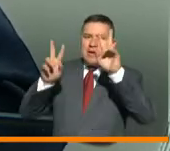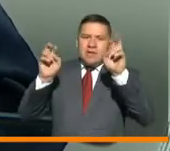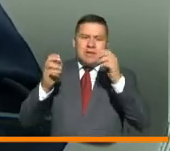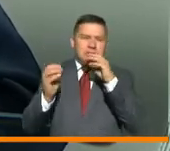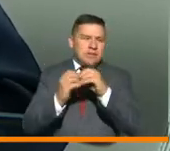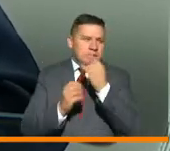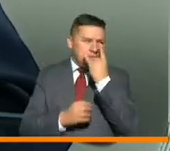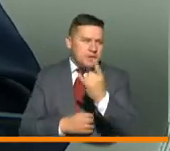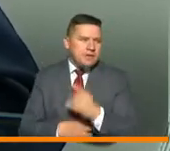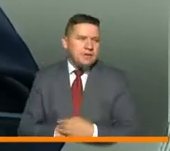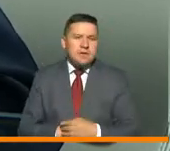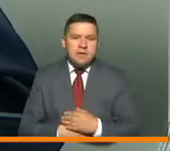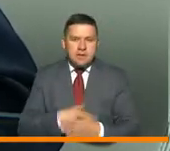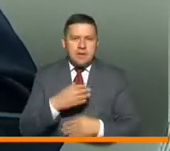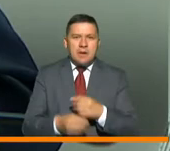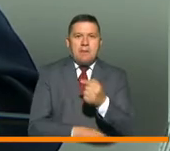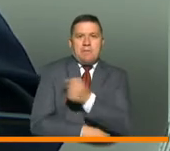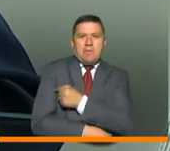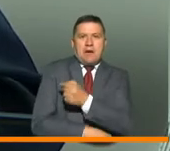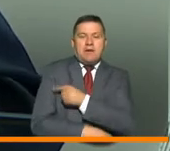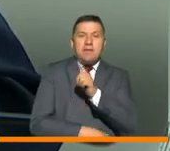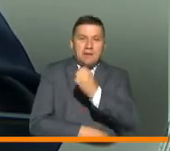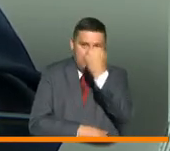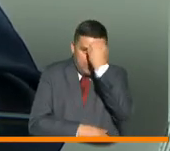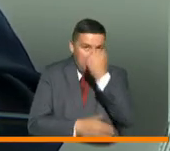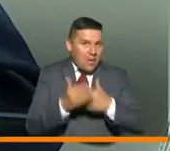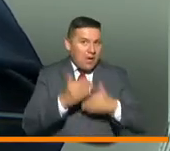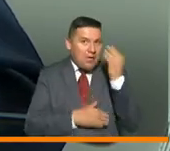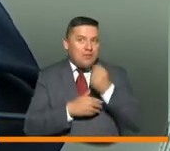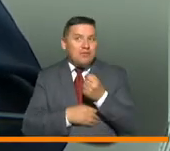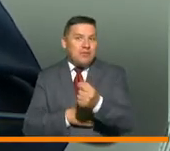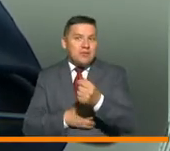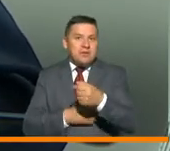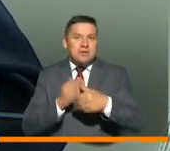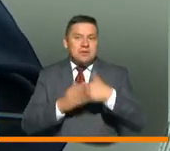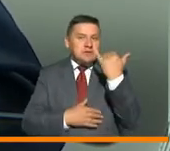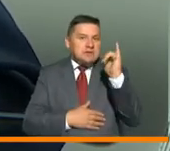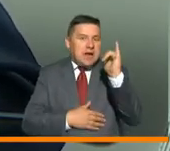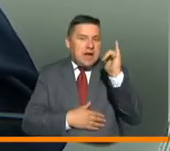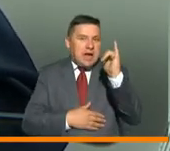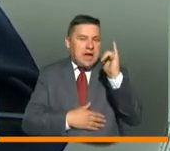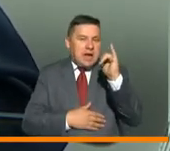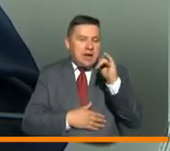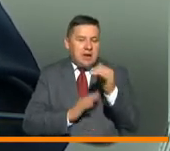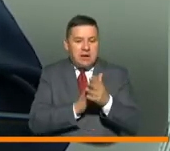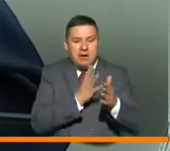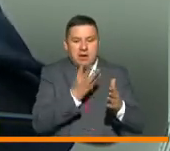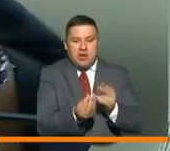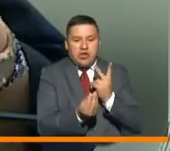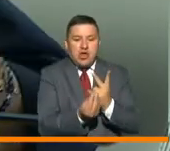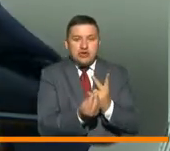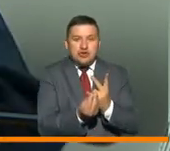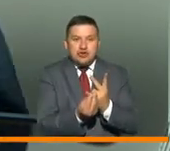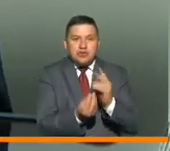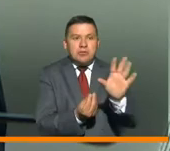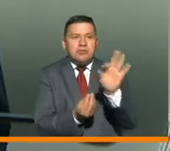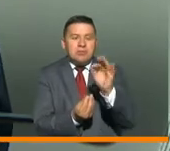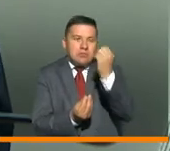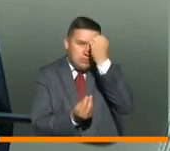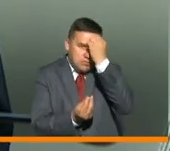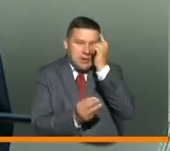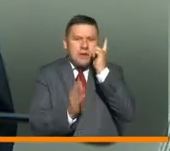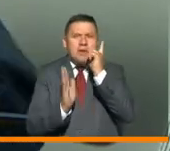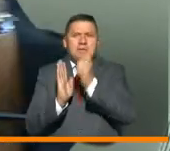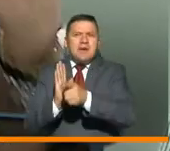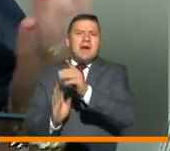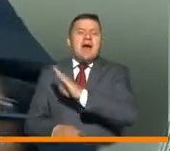mucho interés y es también el proceso de vacunación de los maestros y maestras. Comenzó, presidente, en esta etapa 2. Hoy daba cuenta, por ejemplo, el alcalde